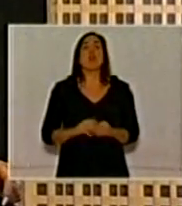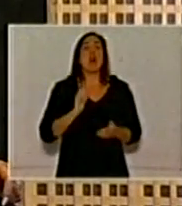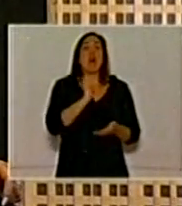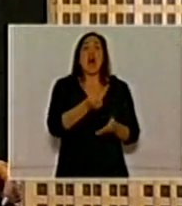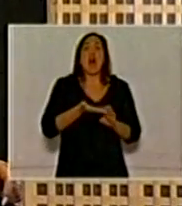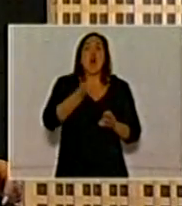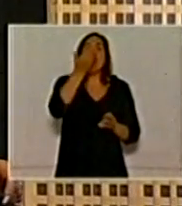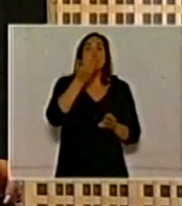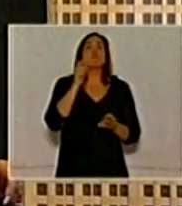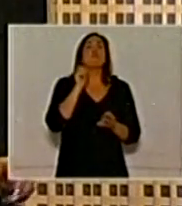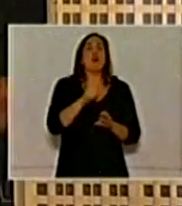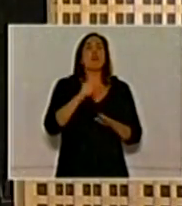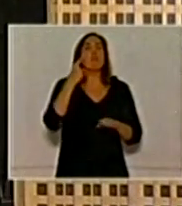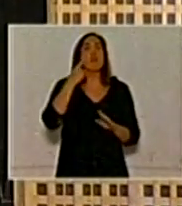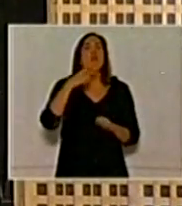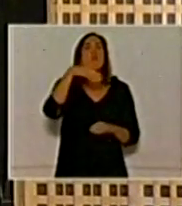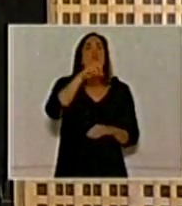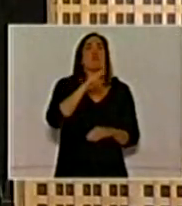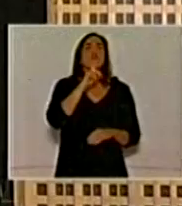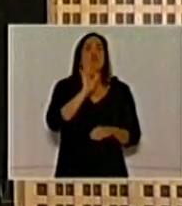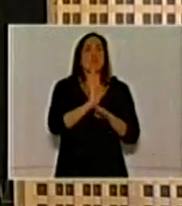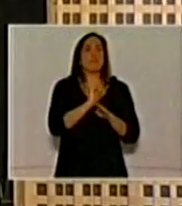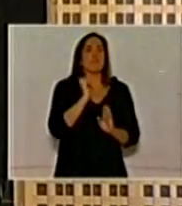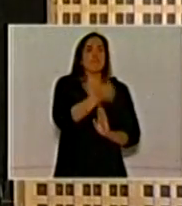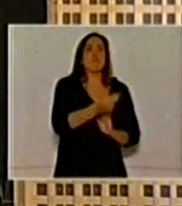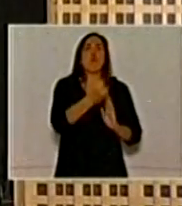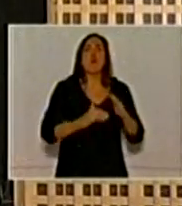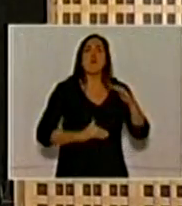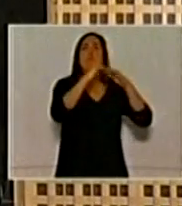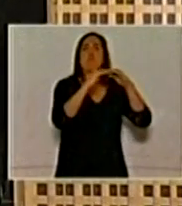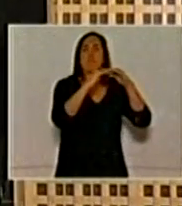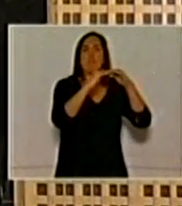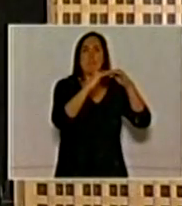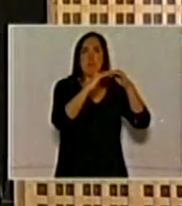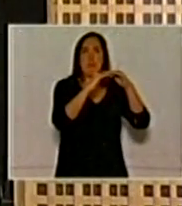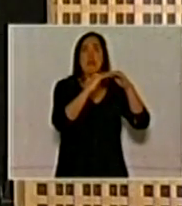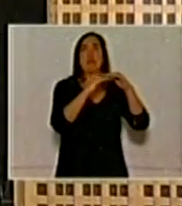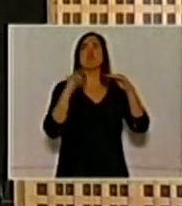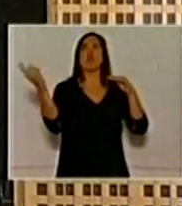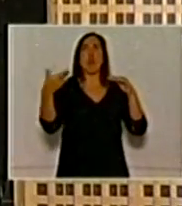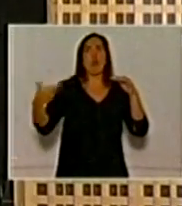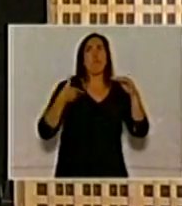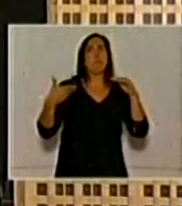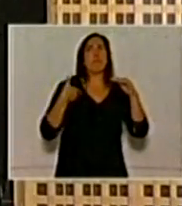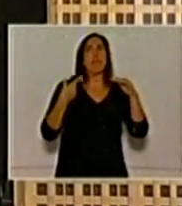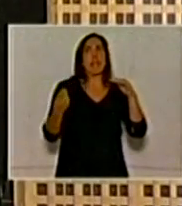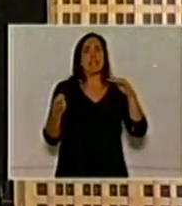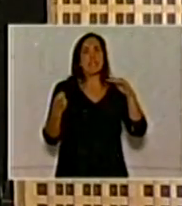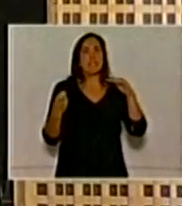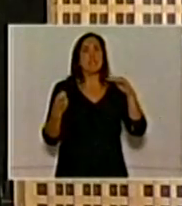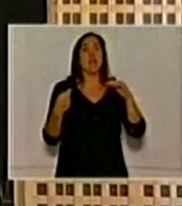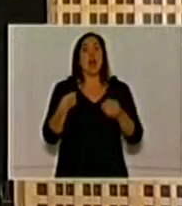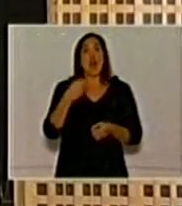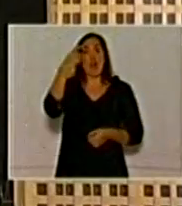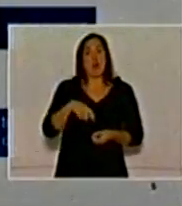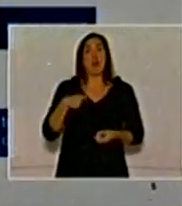del monto y de los topes, que también era una de las demandas que había. Se lleva por cónyuge